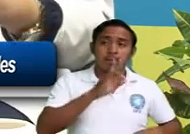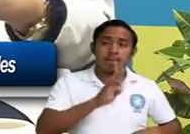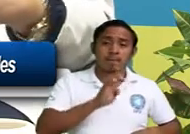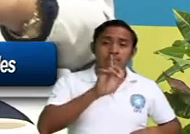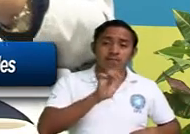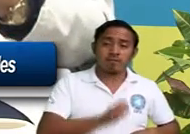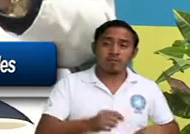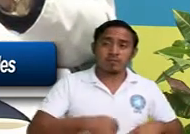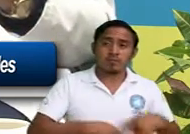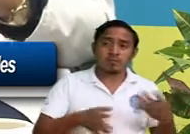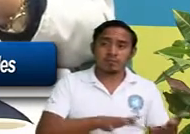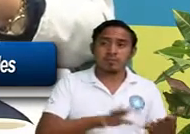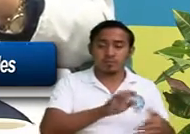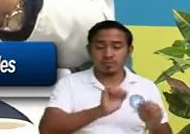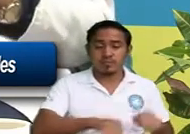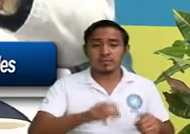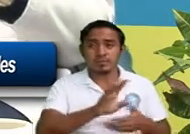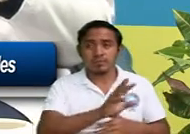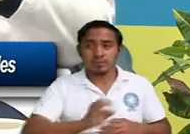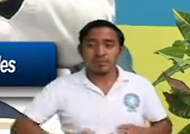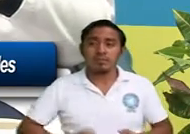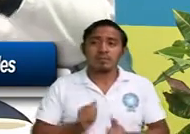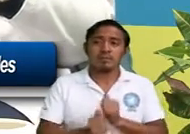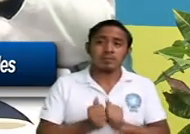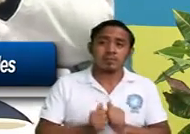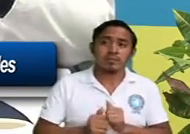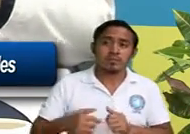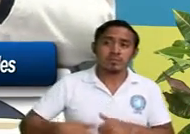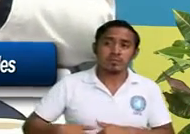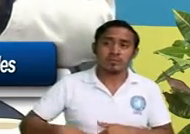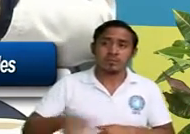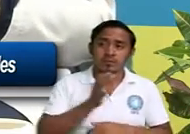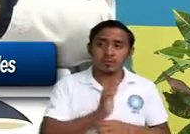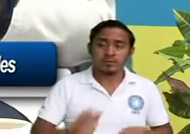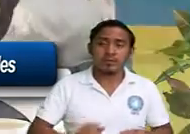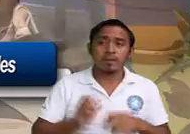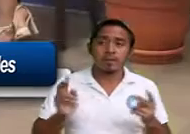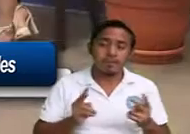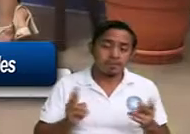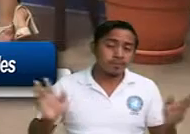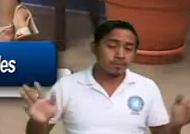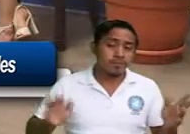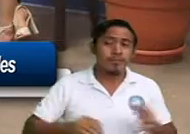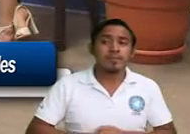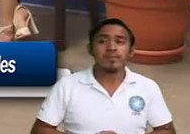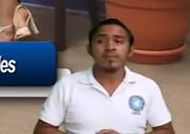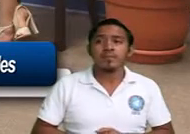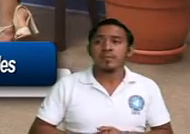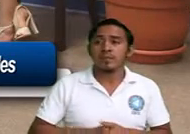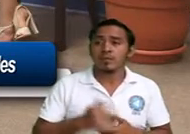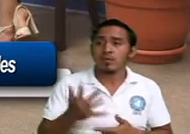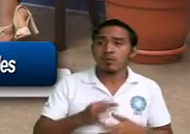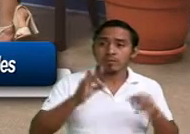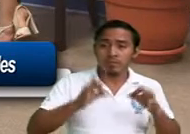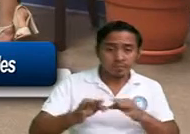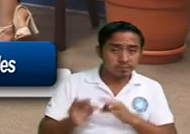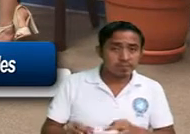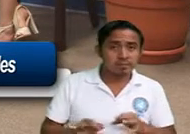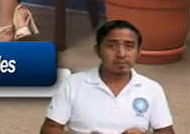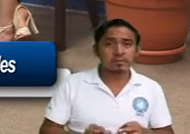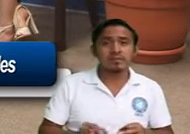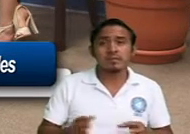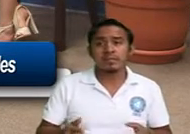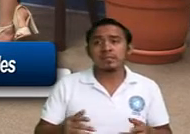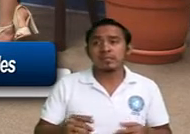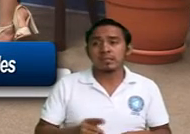falleció que pueden provocar complicaciones en el cerebro del niño que sobrevivió. Entonces no todo está ganado. Claro, siempre